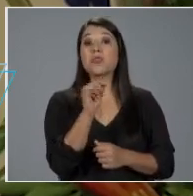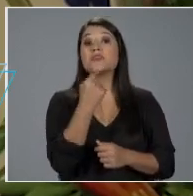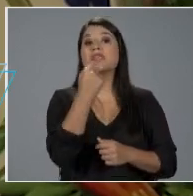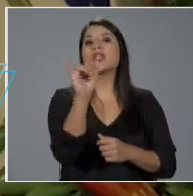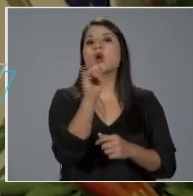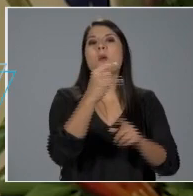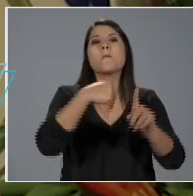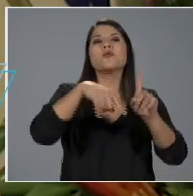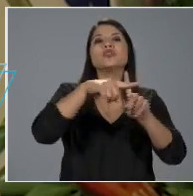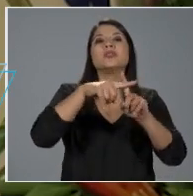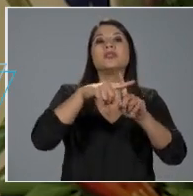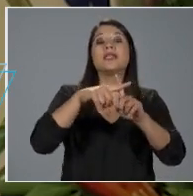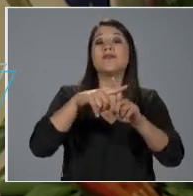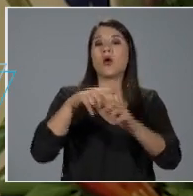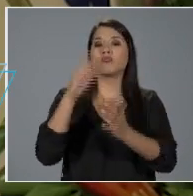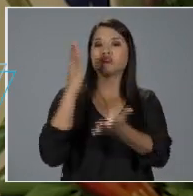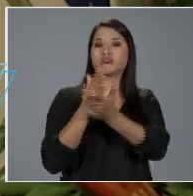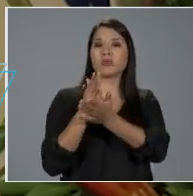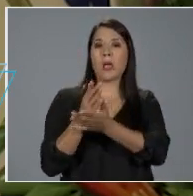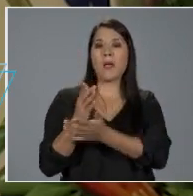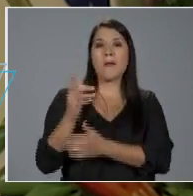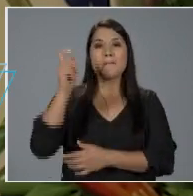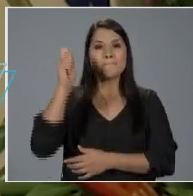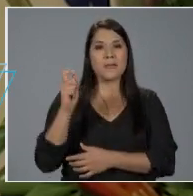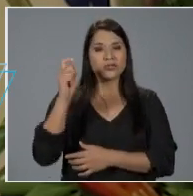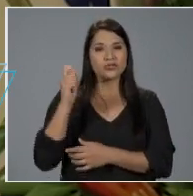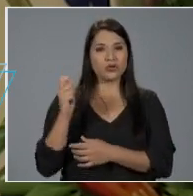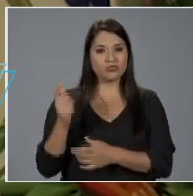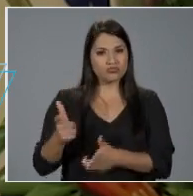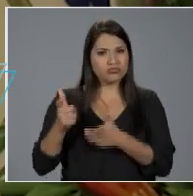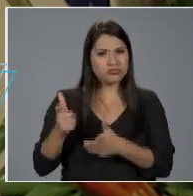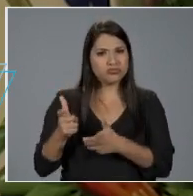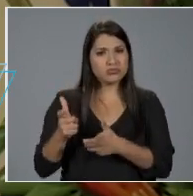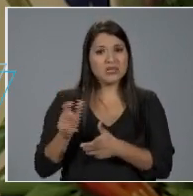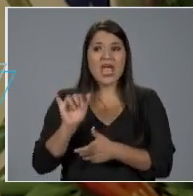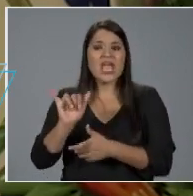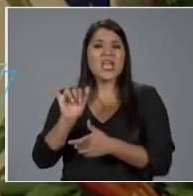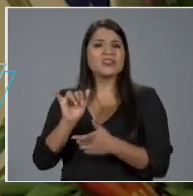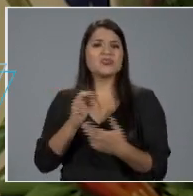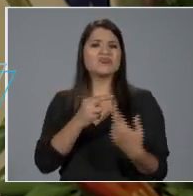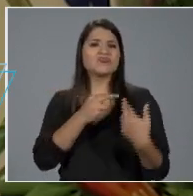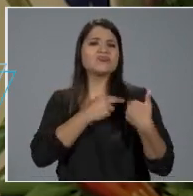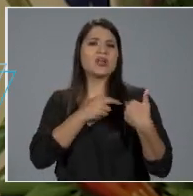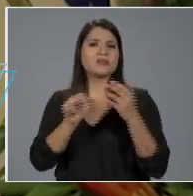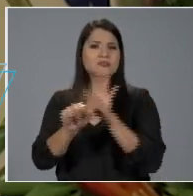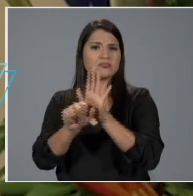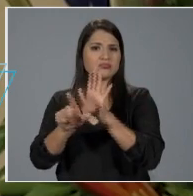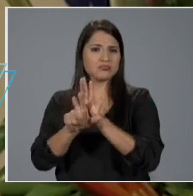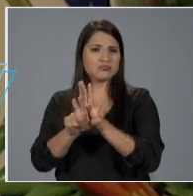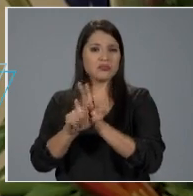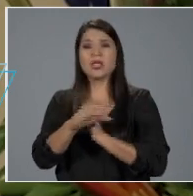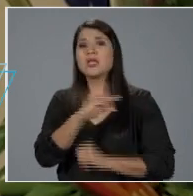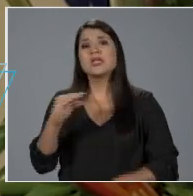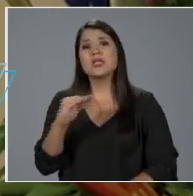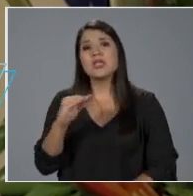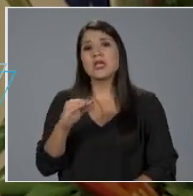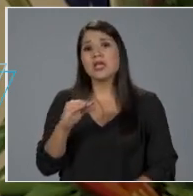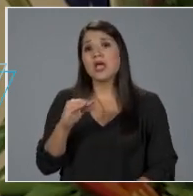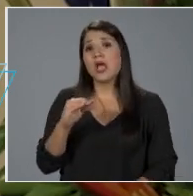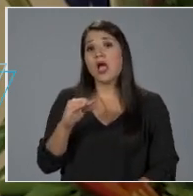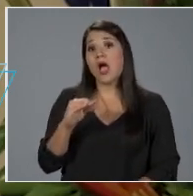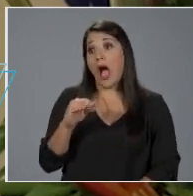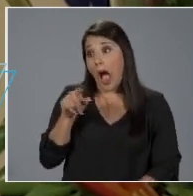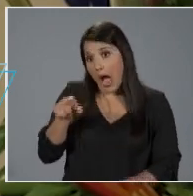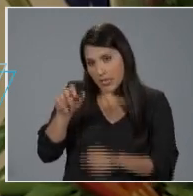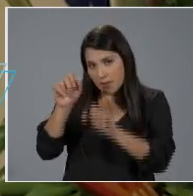reducción de las pensiones de lujo. Que eso es más competencia de la Asamblea Legislativa, y ahí le pudo haber hecho, digamos, un piropo a